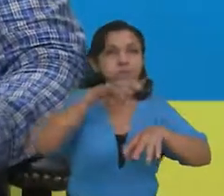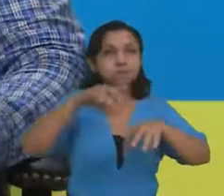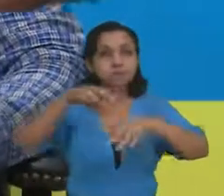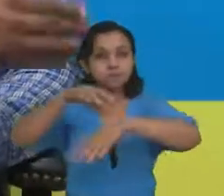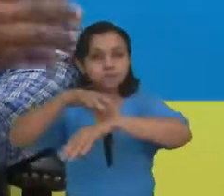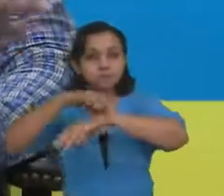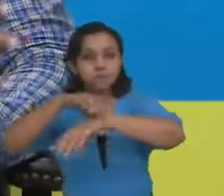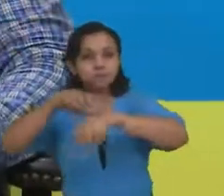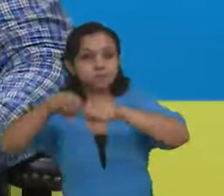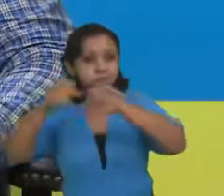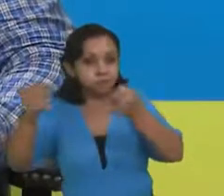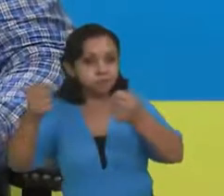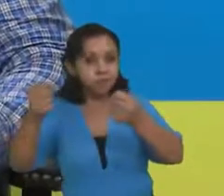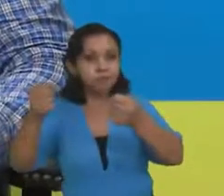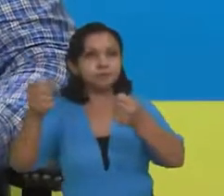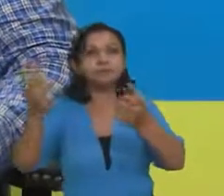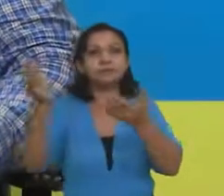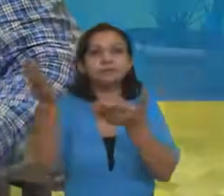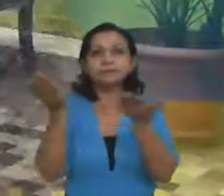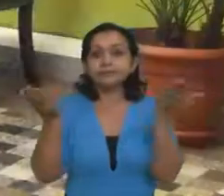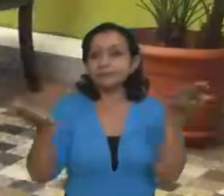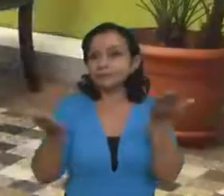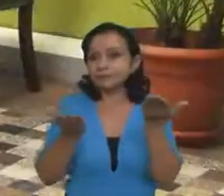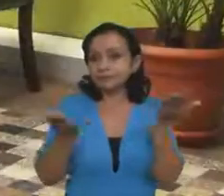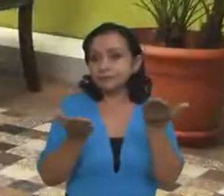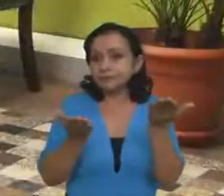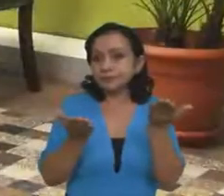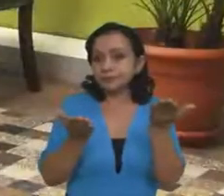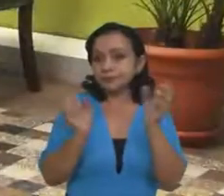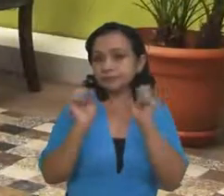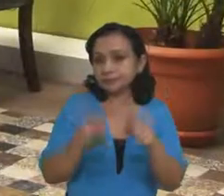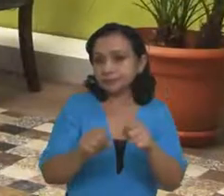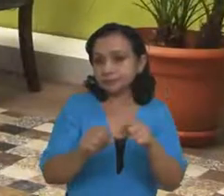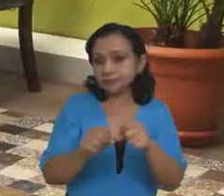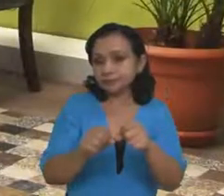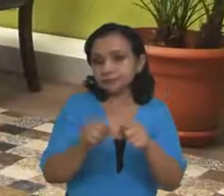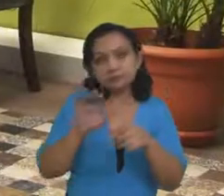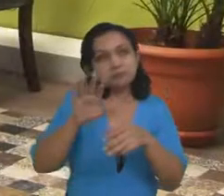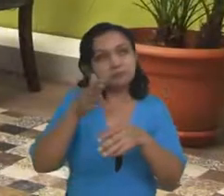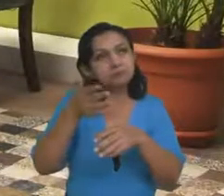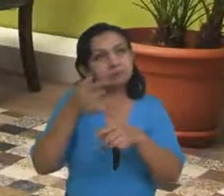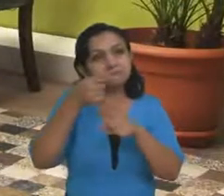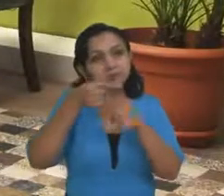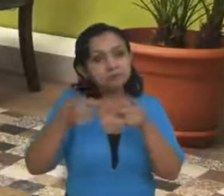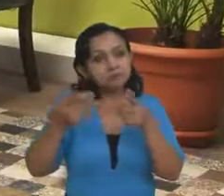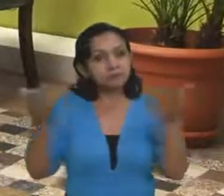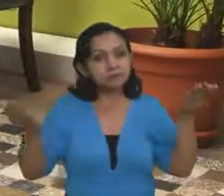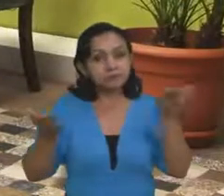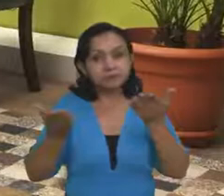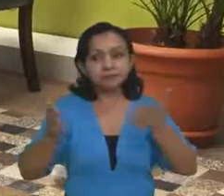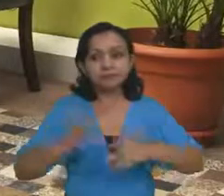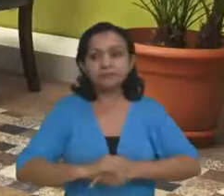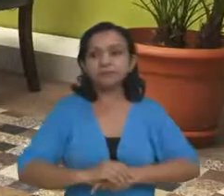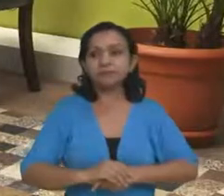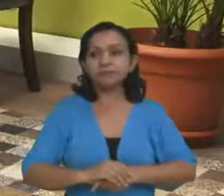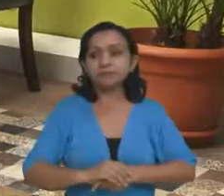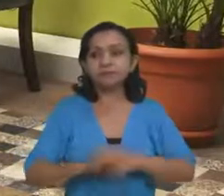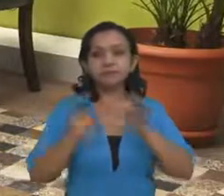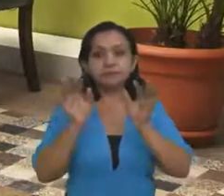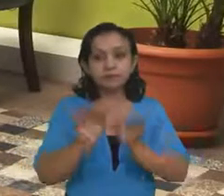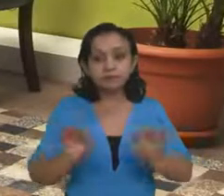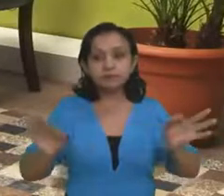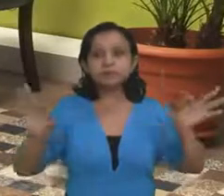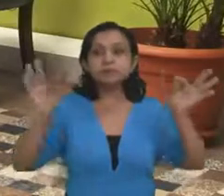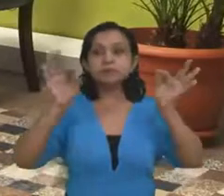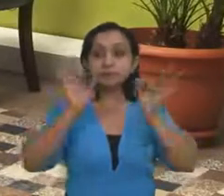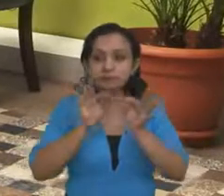Exacto. Es por lo que usted me decía que hay una, que puede haber una fractura parcial. Exacto. Lo importante acá